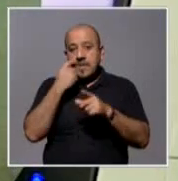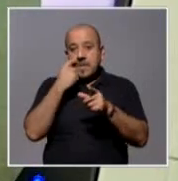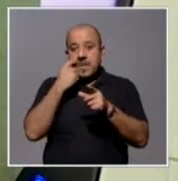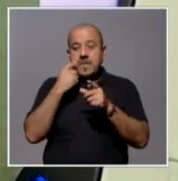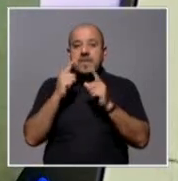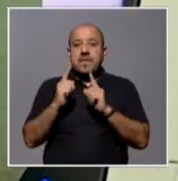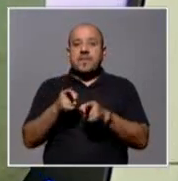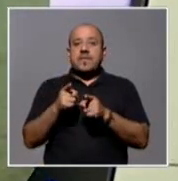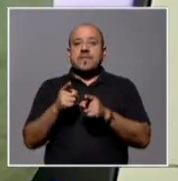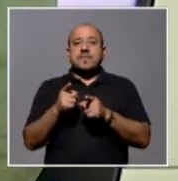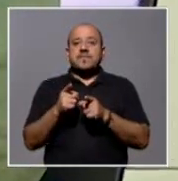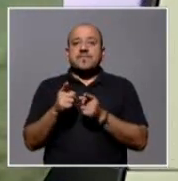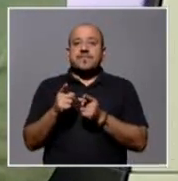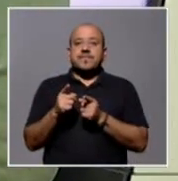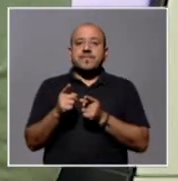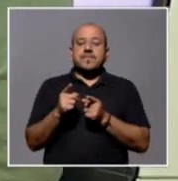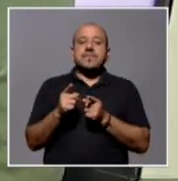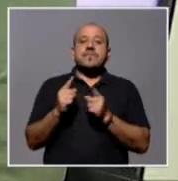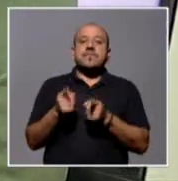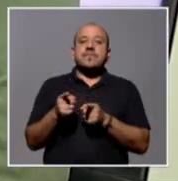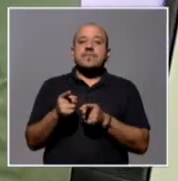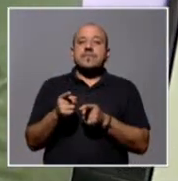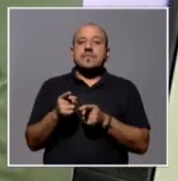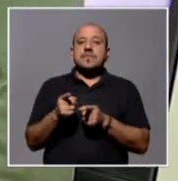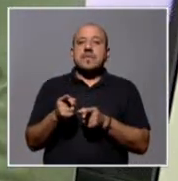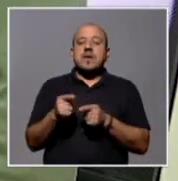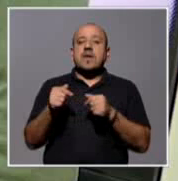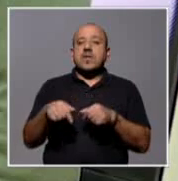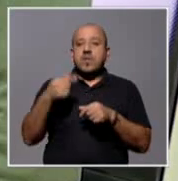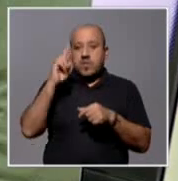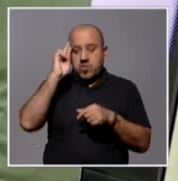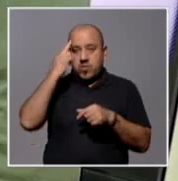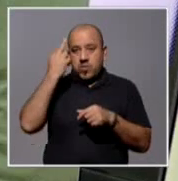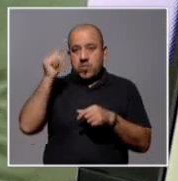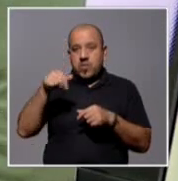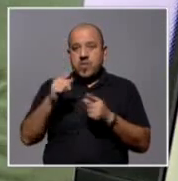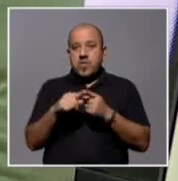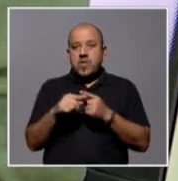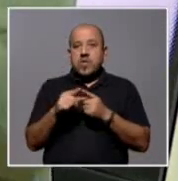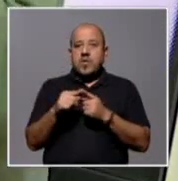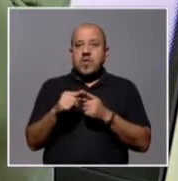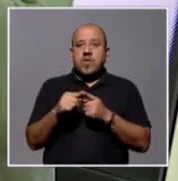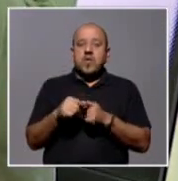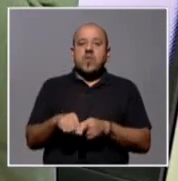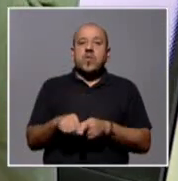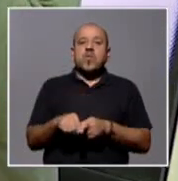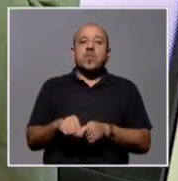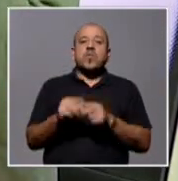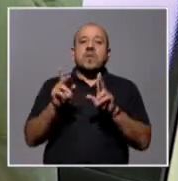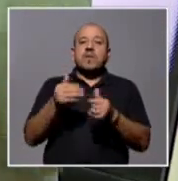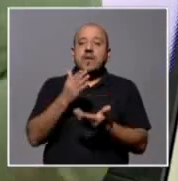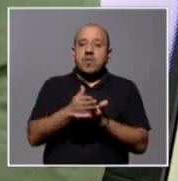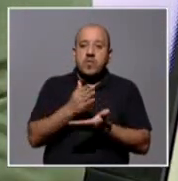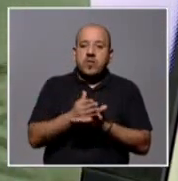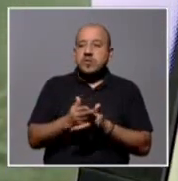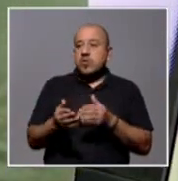en el costado humano esto nos ha dado de frente con una realidad del Uruguay que a veces nos subvaloramos, una gran capacidad de colaboración,